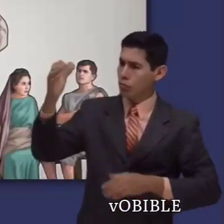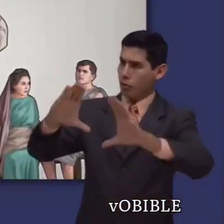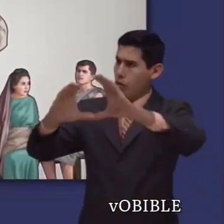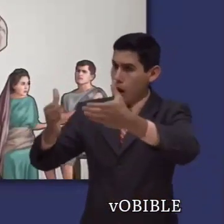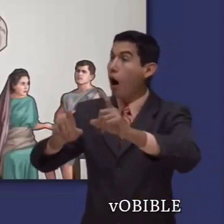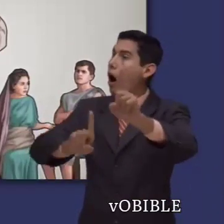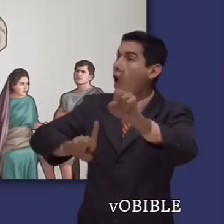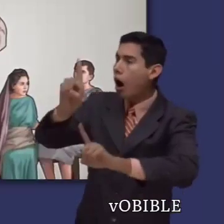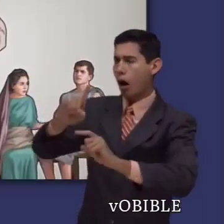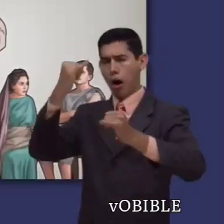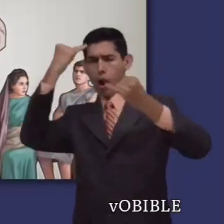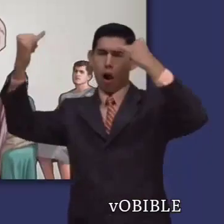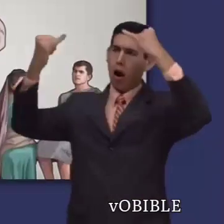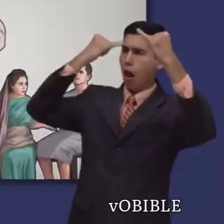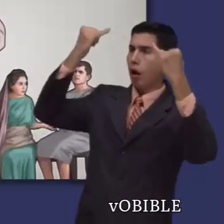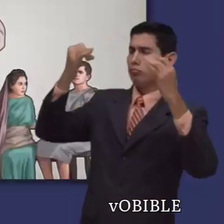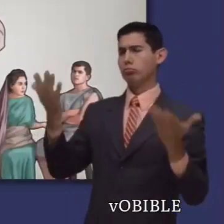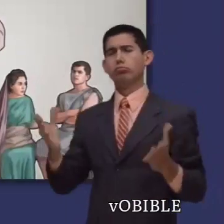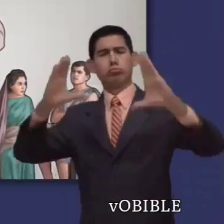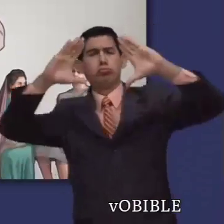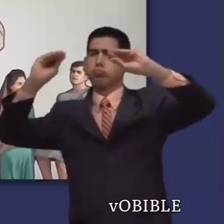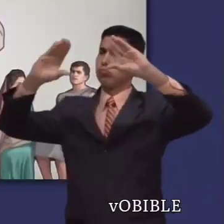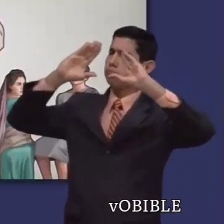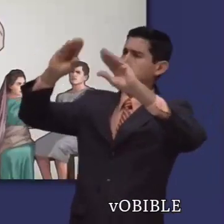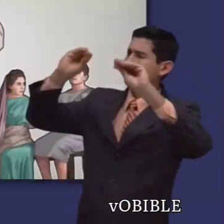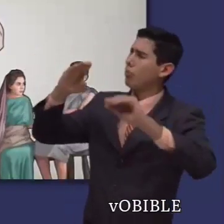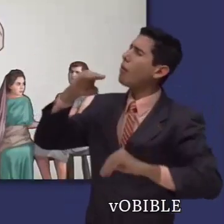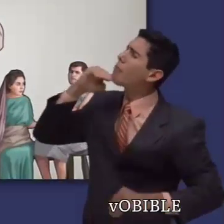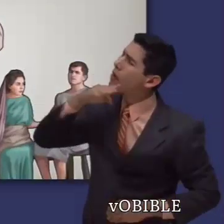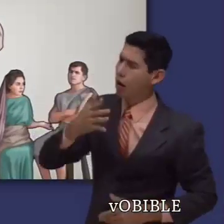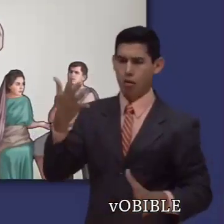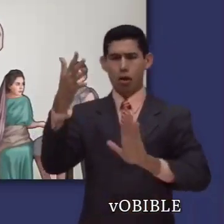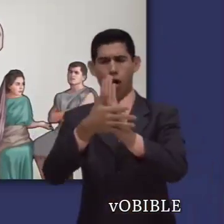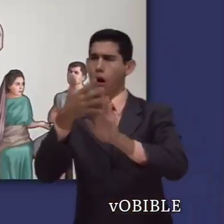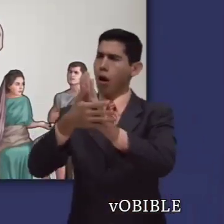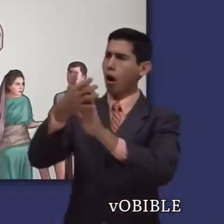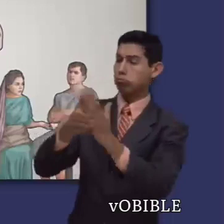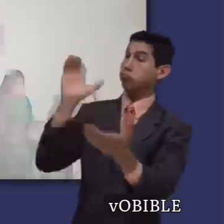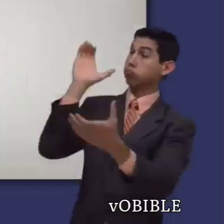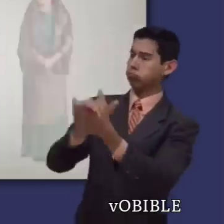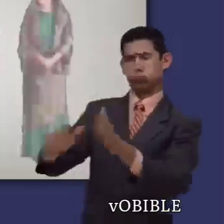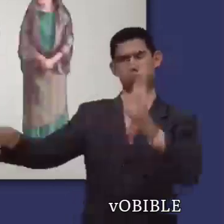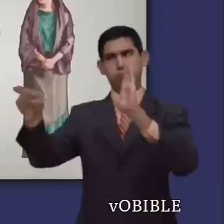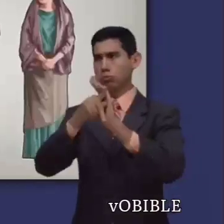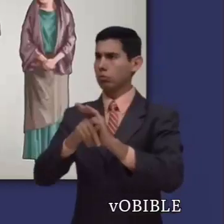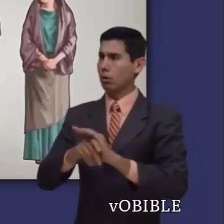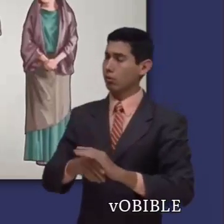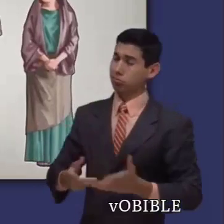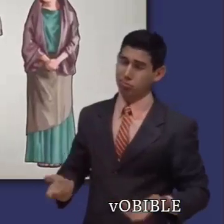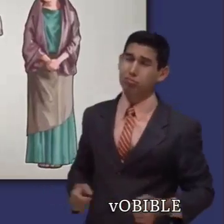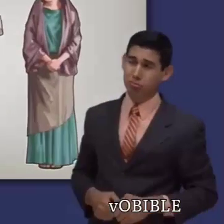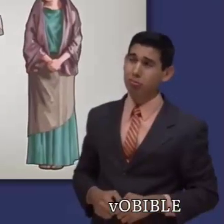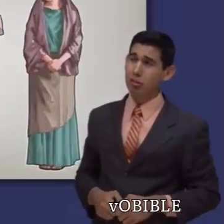se apartarán de la fe e intentarán engañar a otros. Esos apóstatas dirán mentiras y hasta prohibirán el